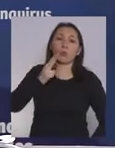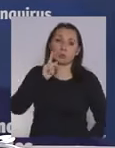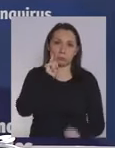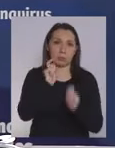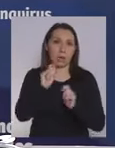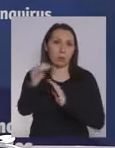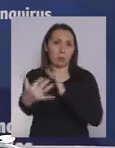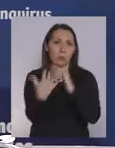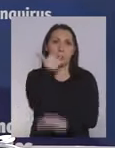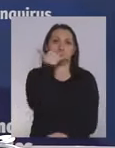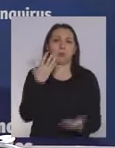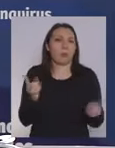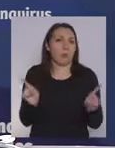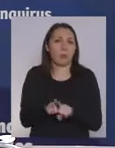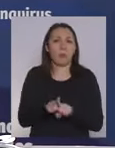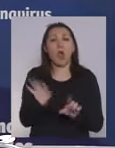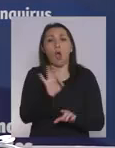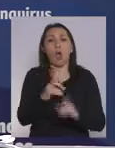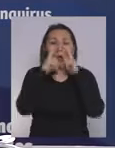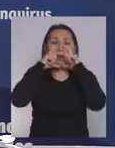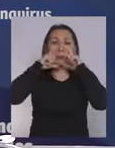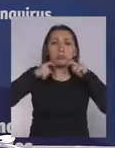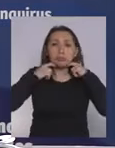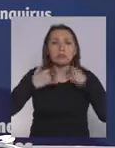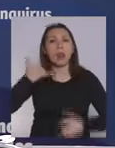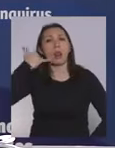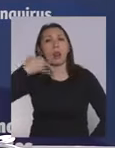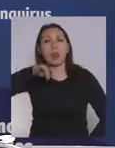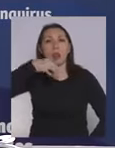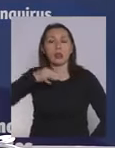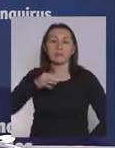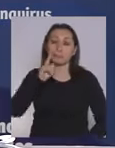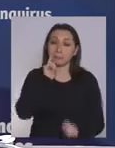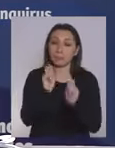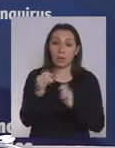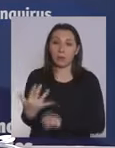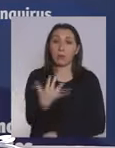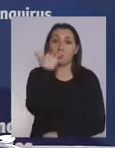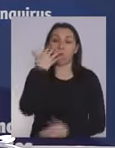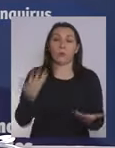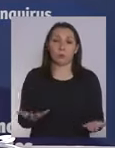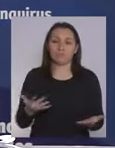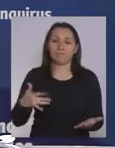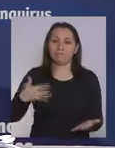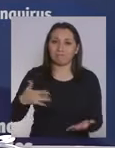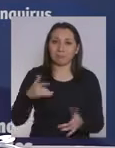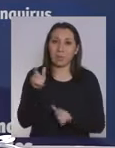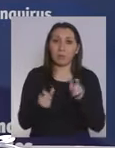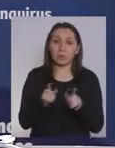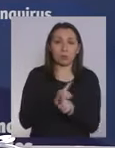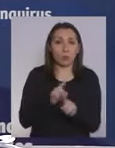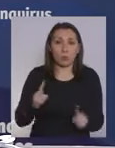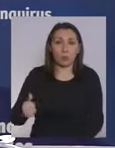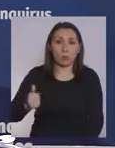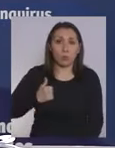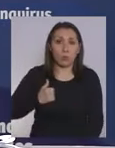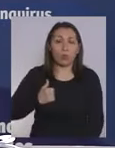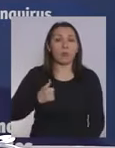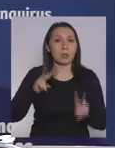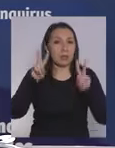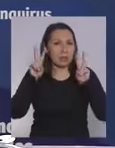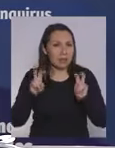se sacan la mascarilla para hablar por teléfono celular un gran riesgo lamentablemente si la gente no cumple las medidas